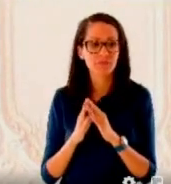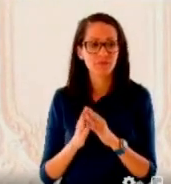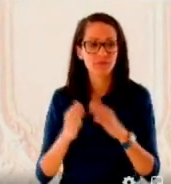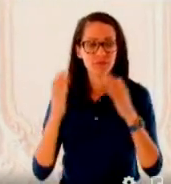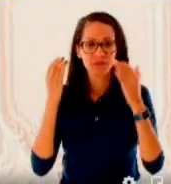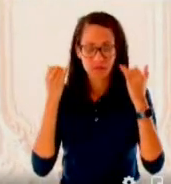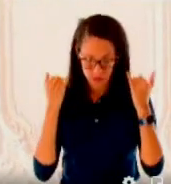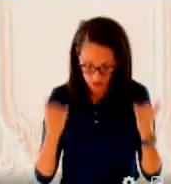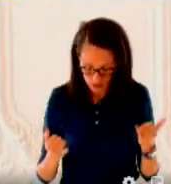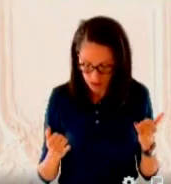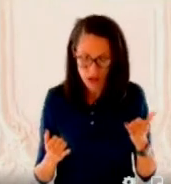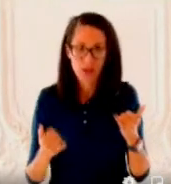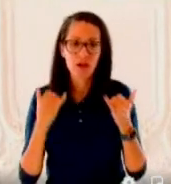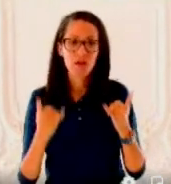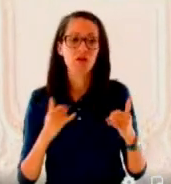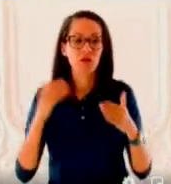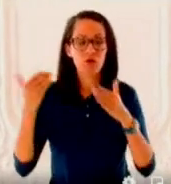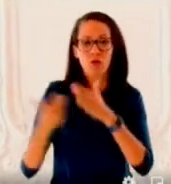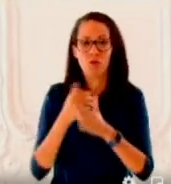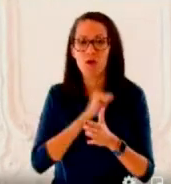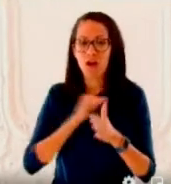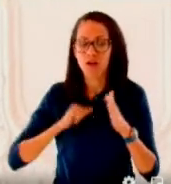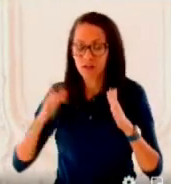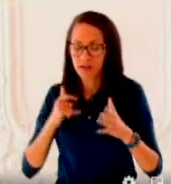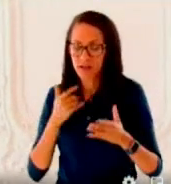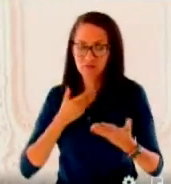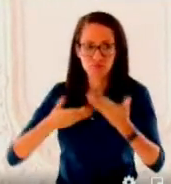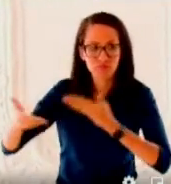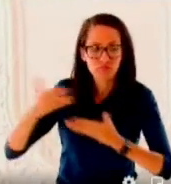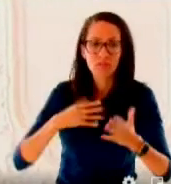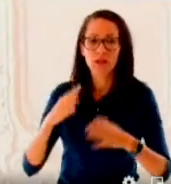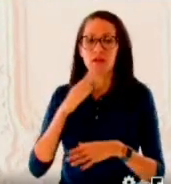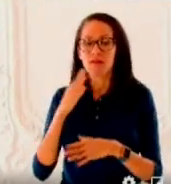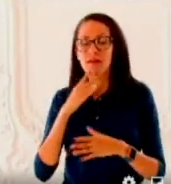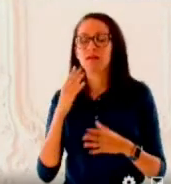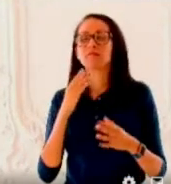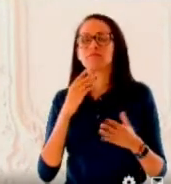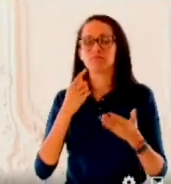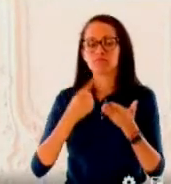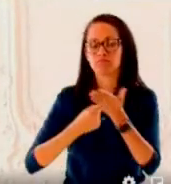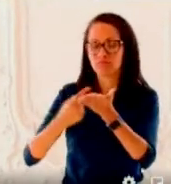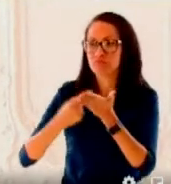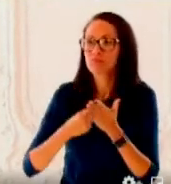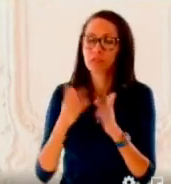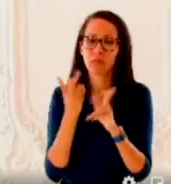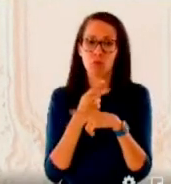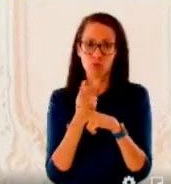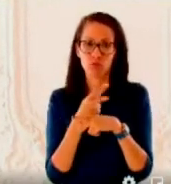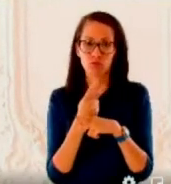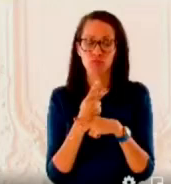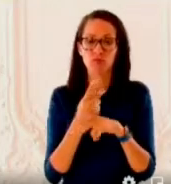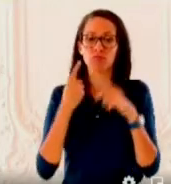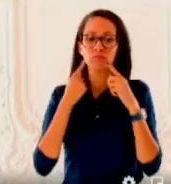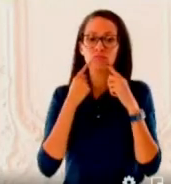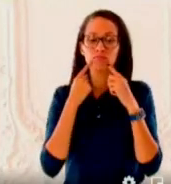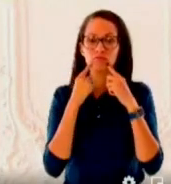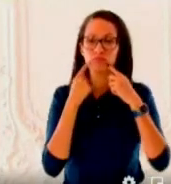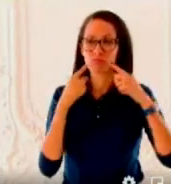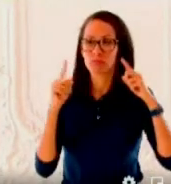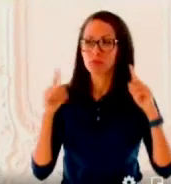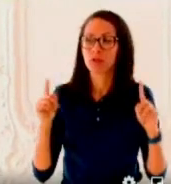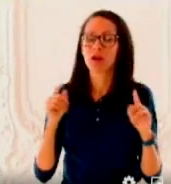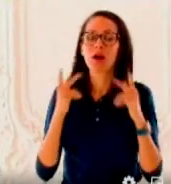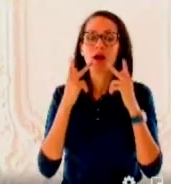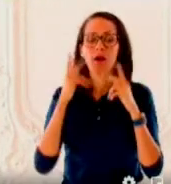nuevos incumbentes, pues hay que extender puentes y establecer un marco de diálogo que sea productivo y que logre la